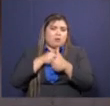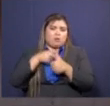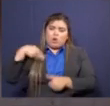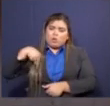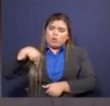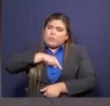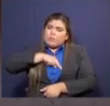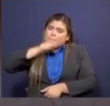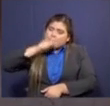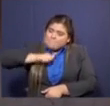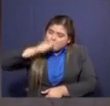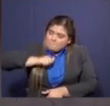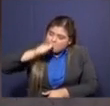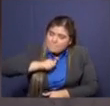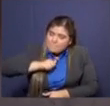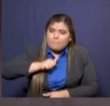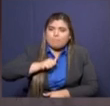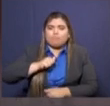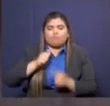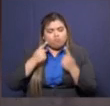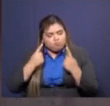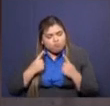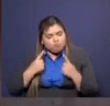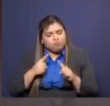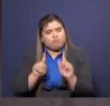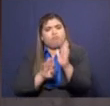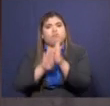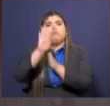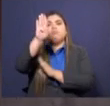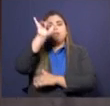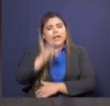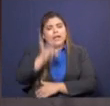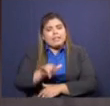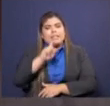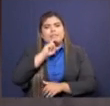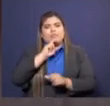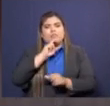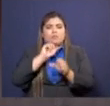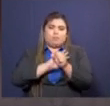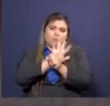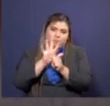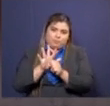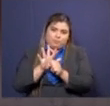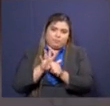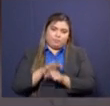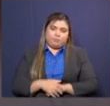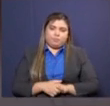resistiremos y superaremos esta pandemia.